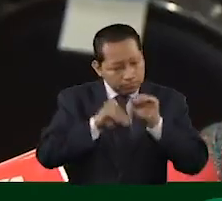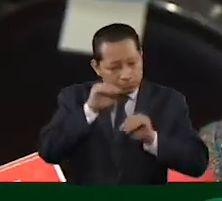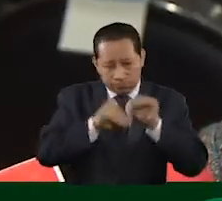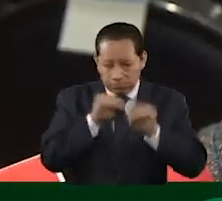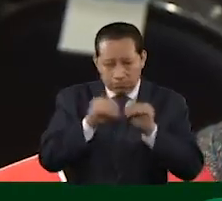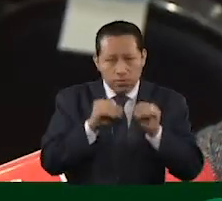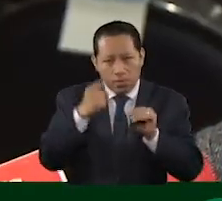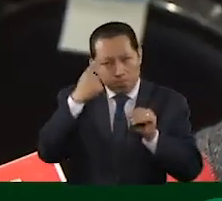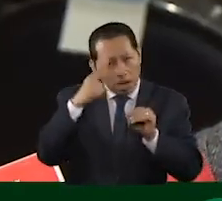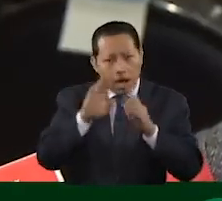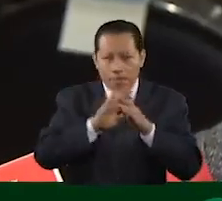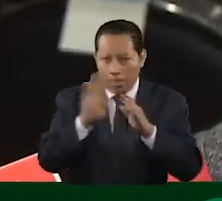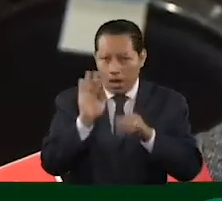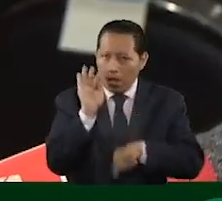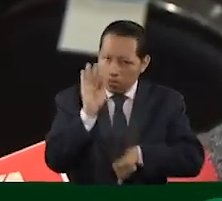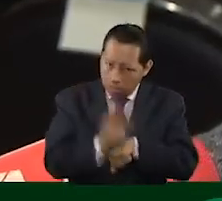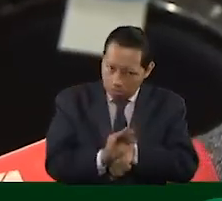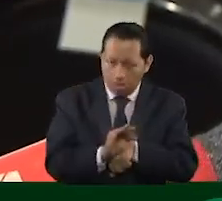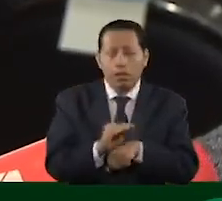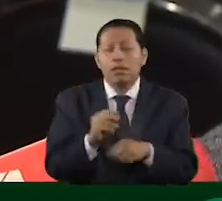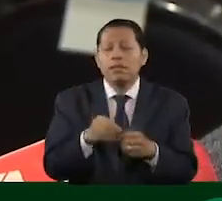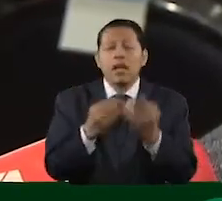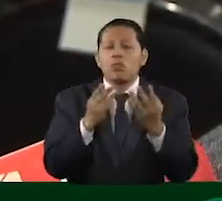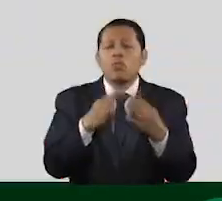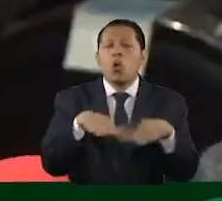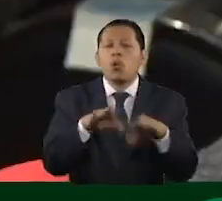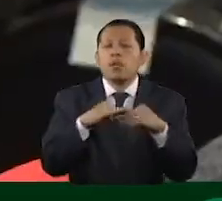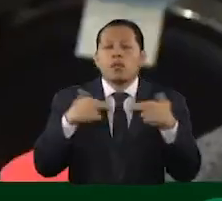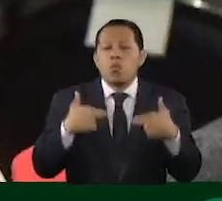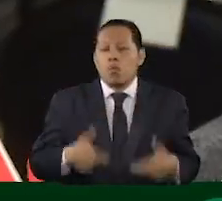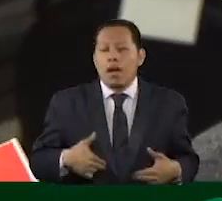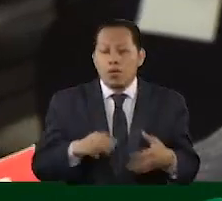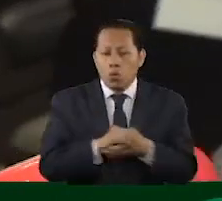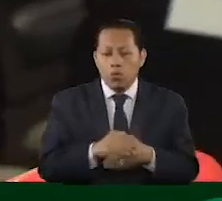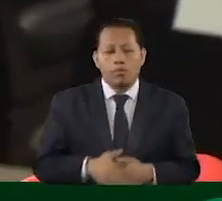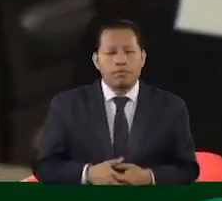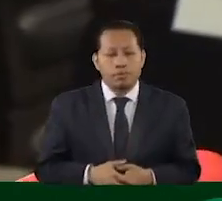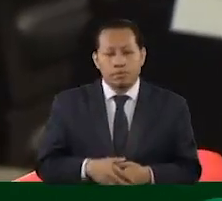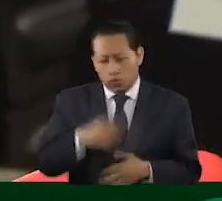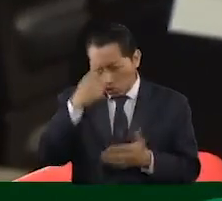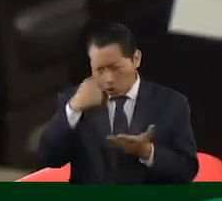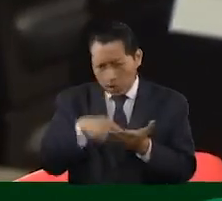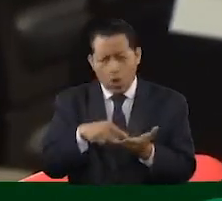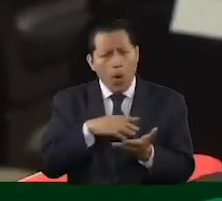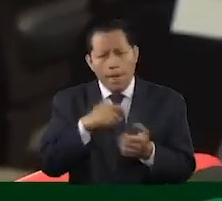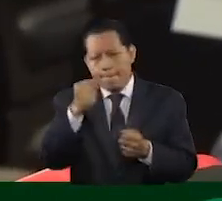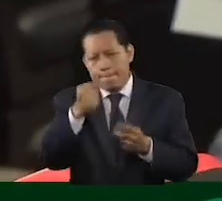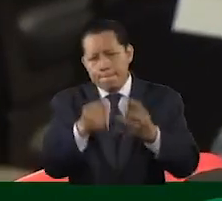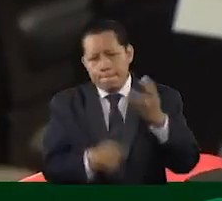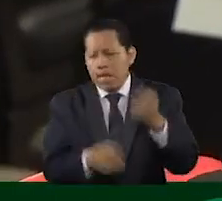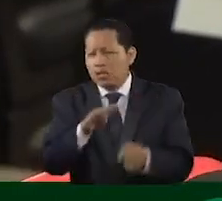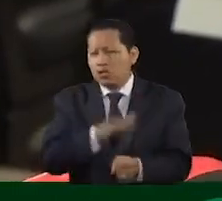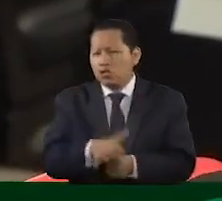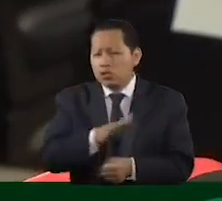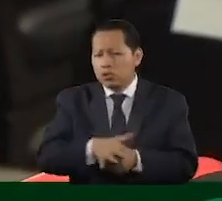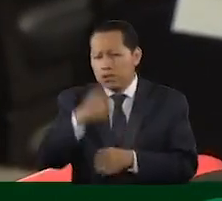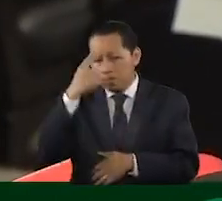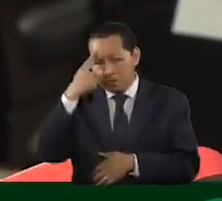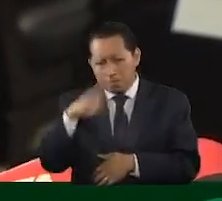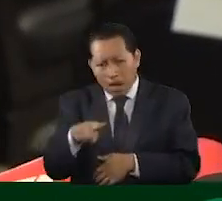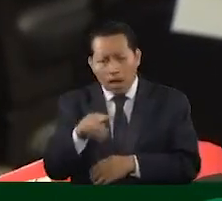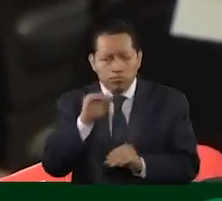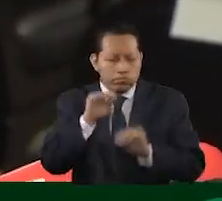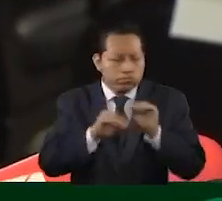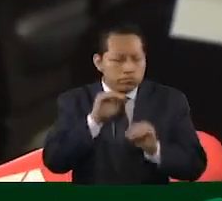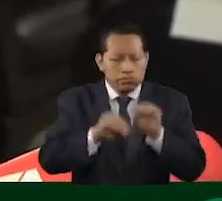migratorio y obviamente basado en los principios de humanidad. Yo creo que tenemos los elementos suficientes para proponer instrumentos